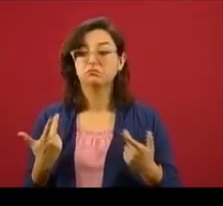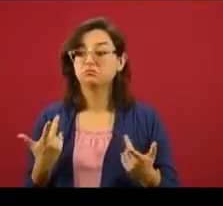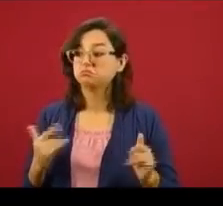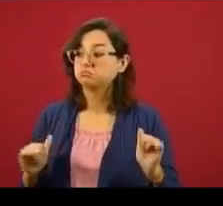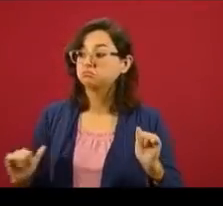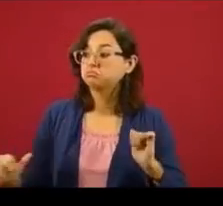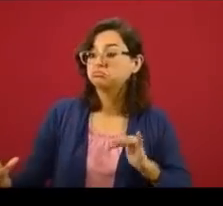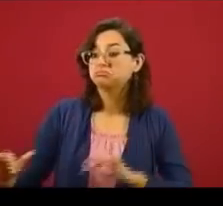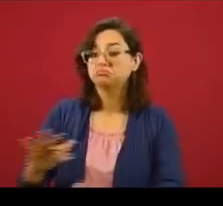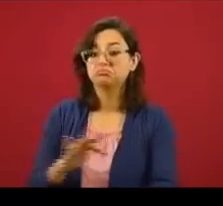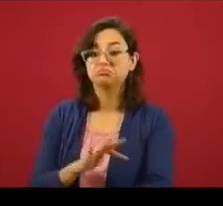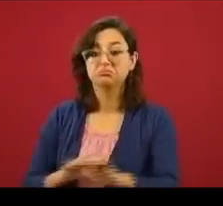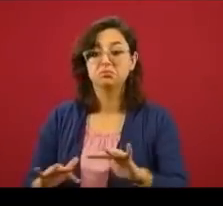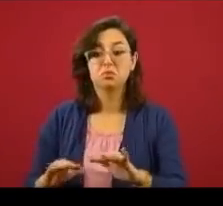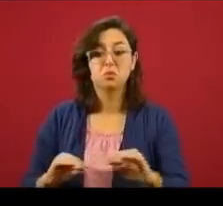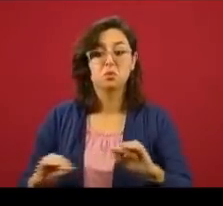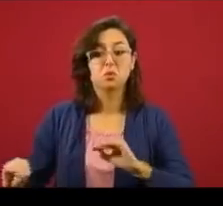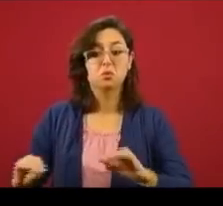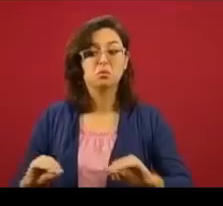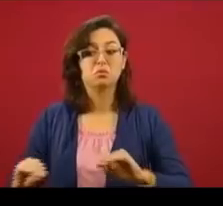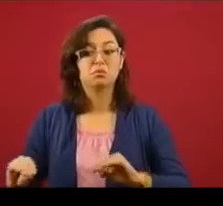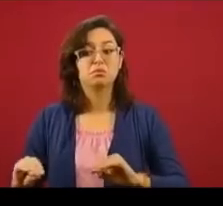menos